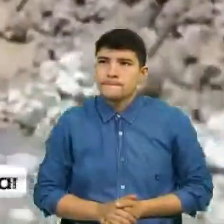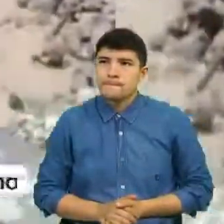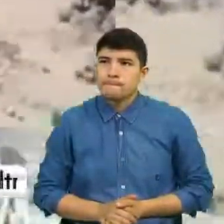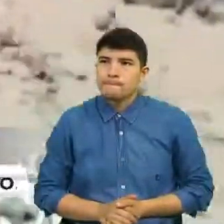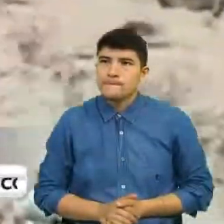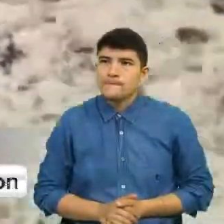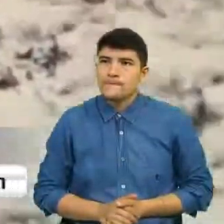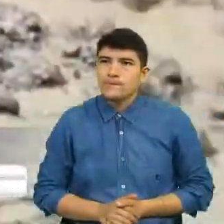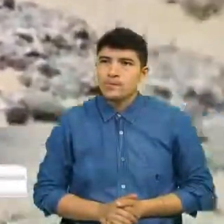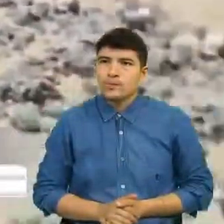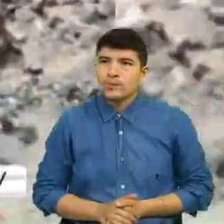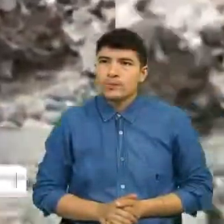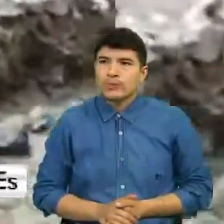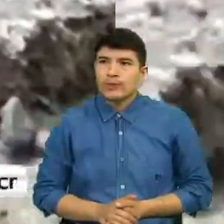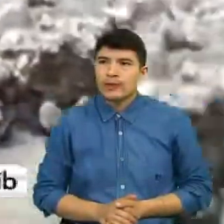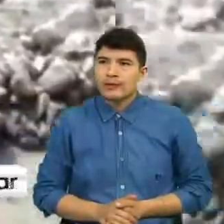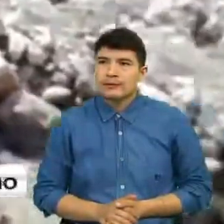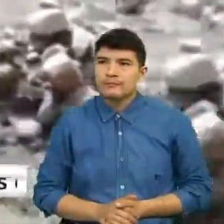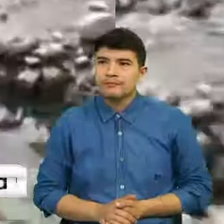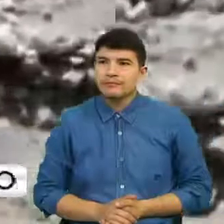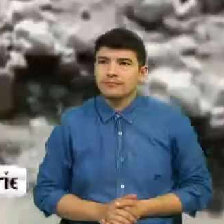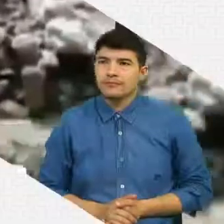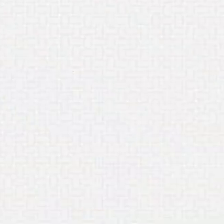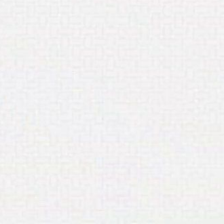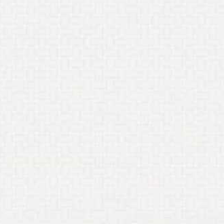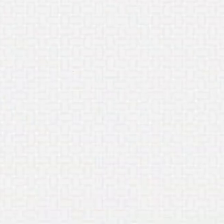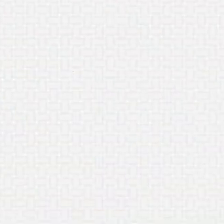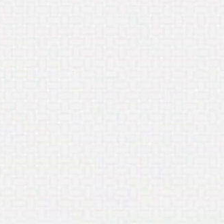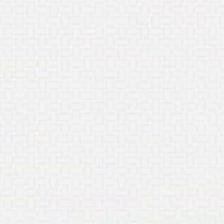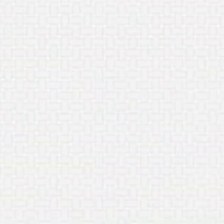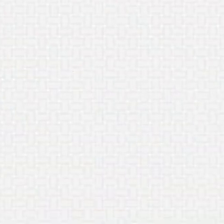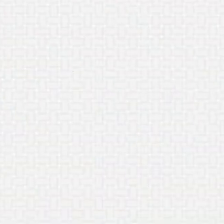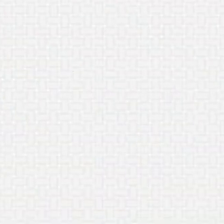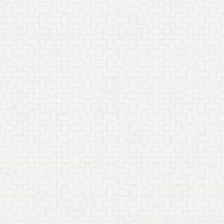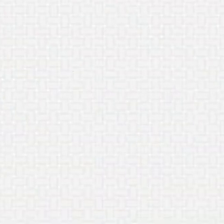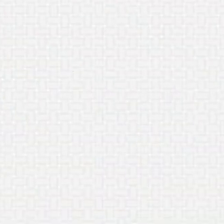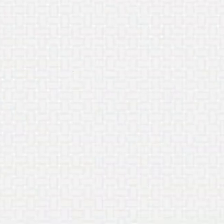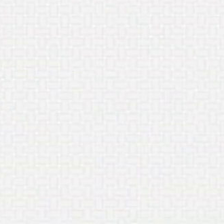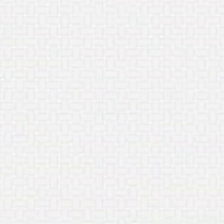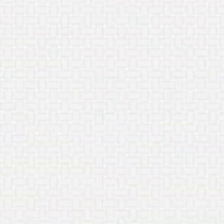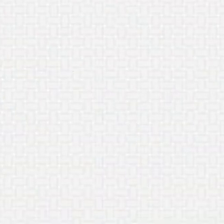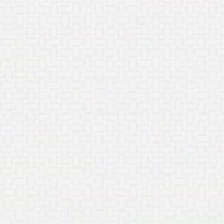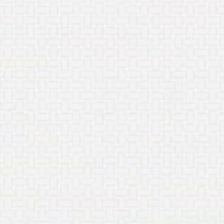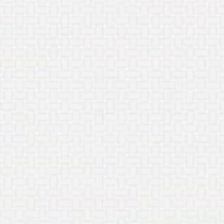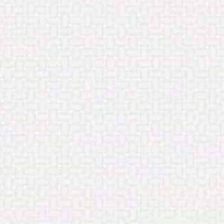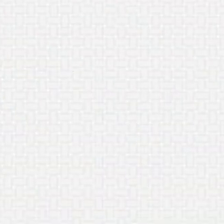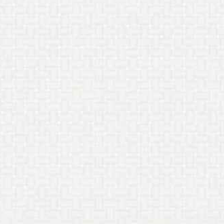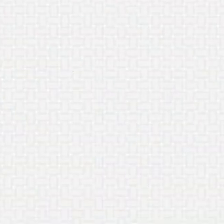Canaltro.com